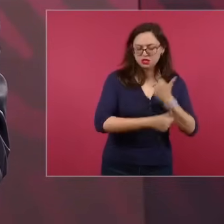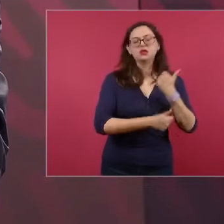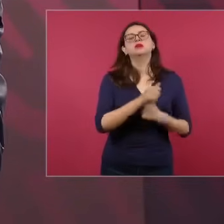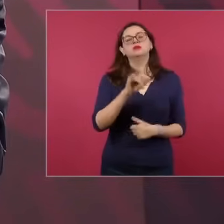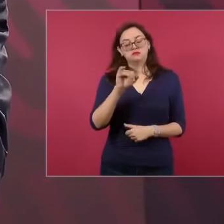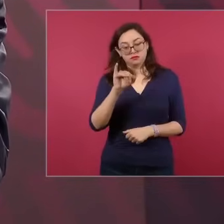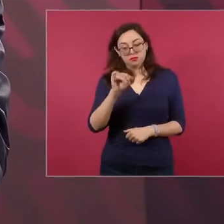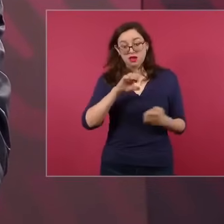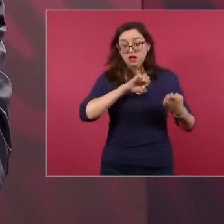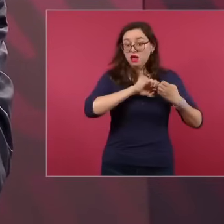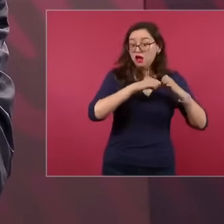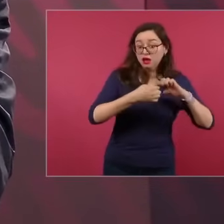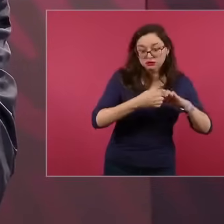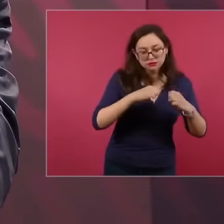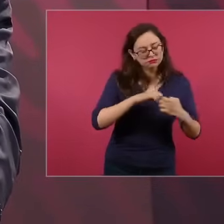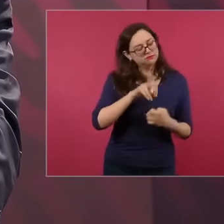A nosotros,